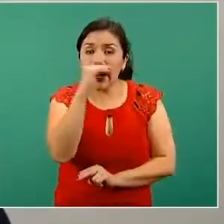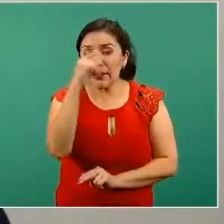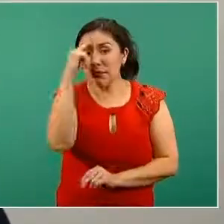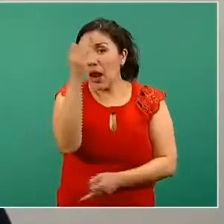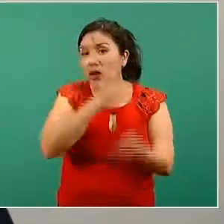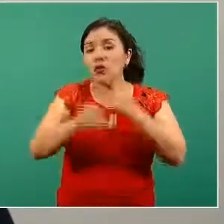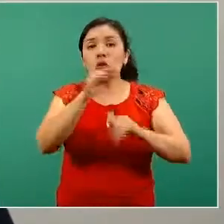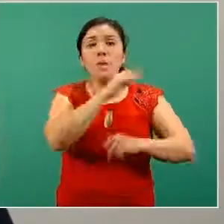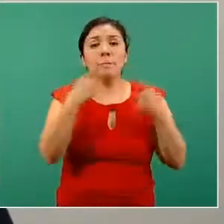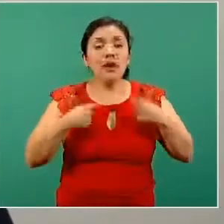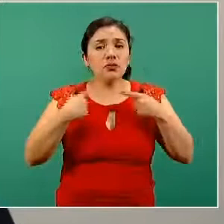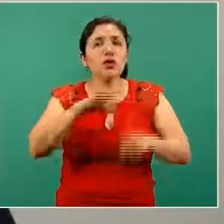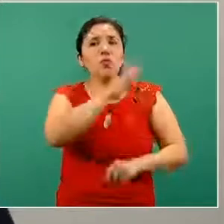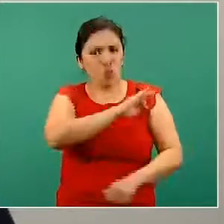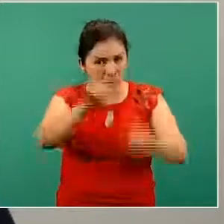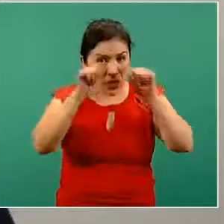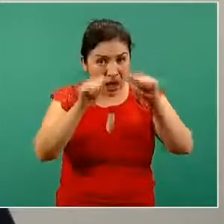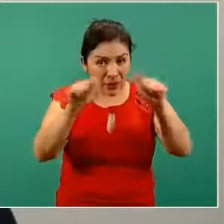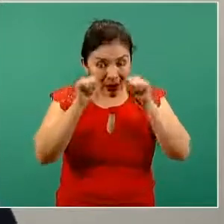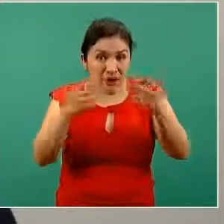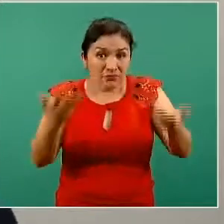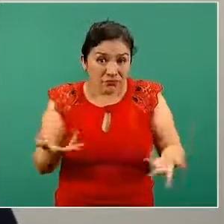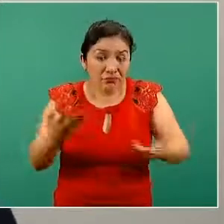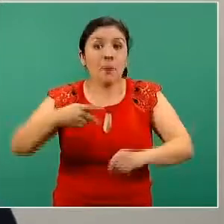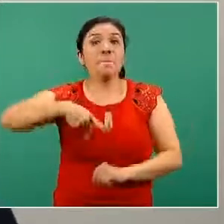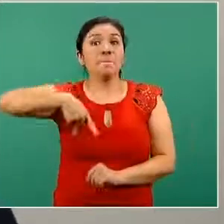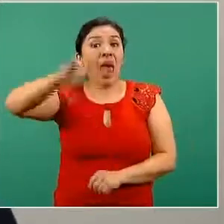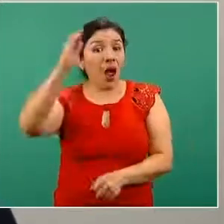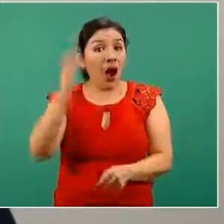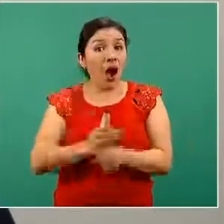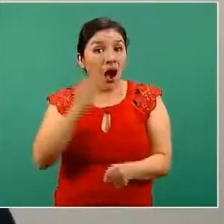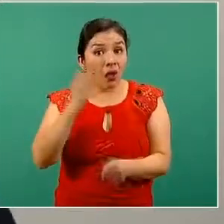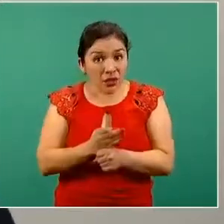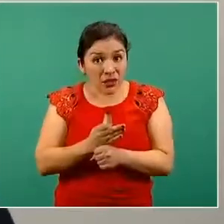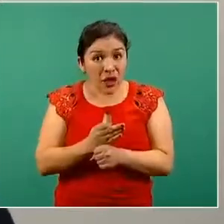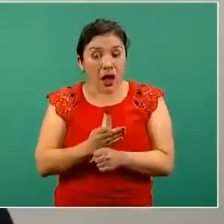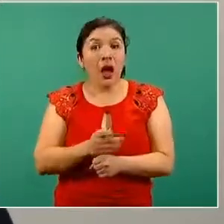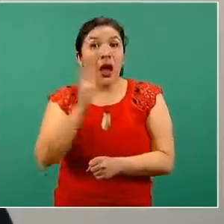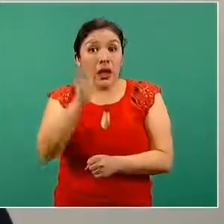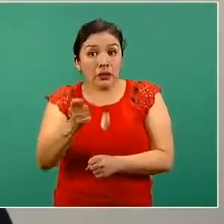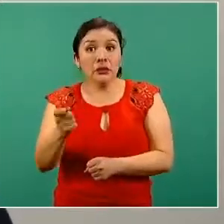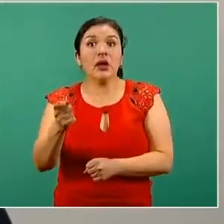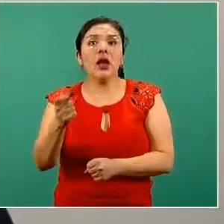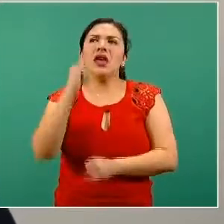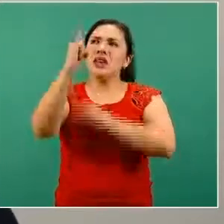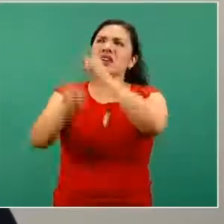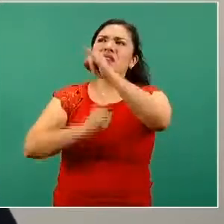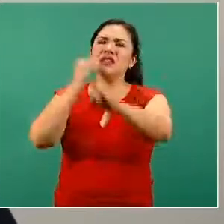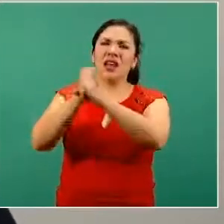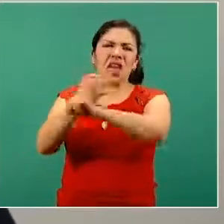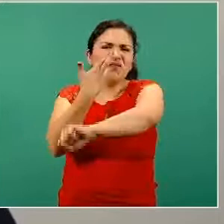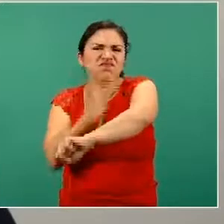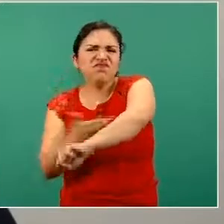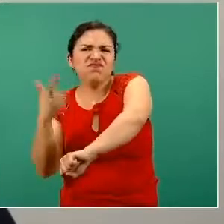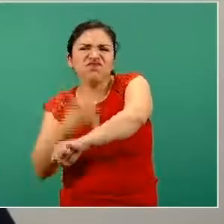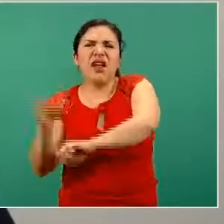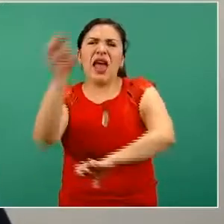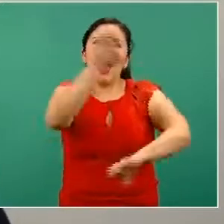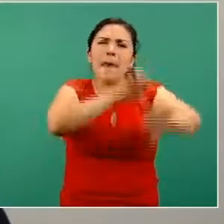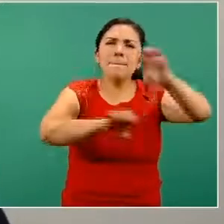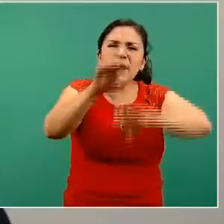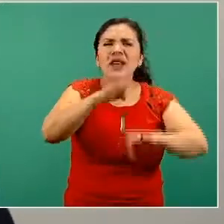toda la población mexicana. Sin embargo, en este momento, la proveeduría internacional, es decir, las empresas,